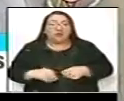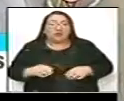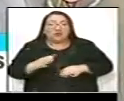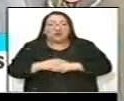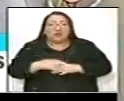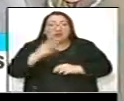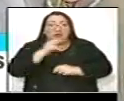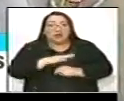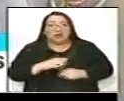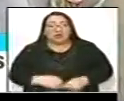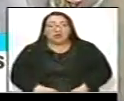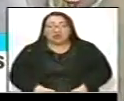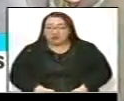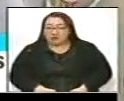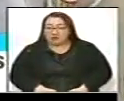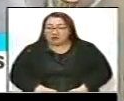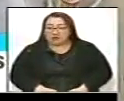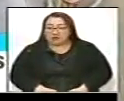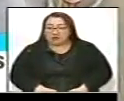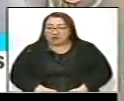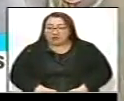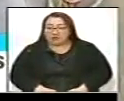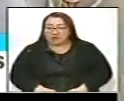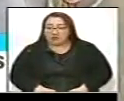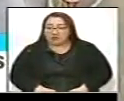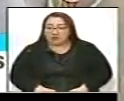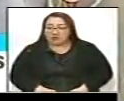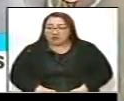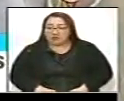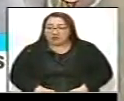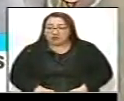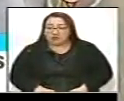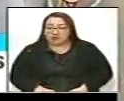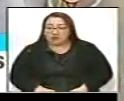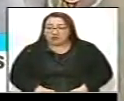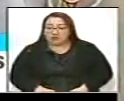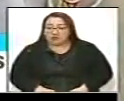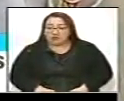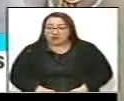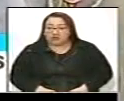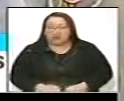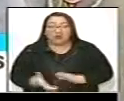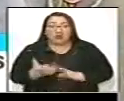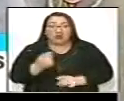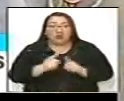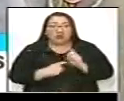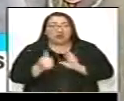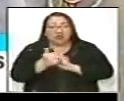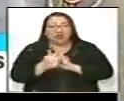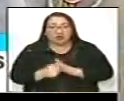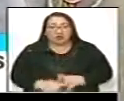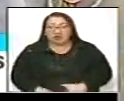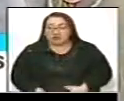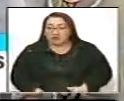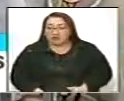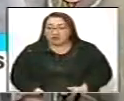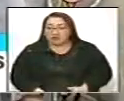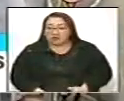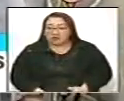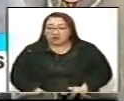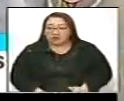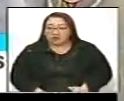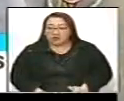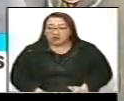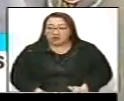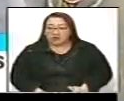las Infancias ha sacado una serie de comentarios a algunos de los artículos, en particular en el